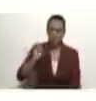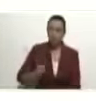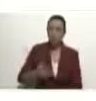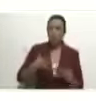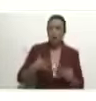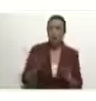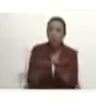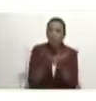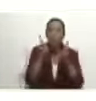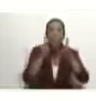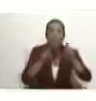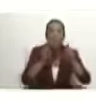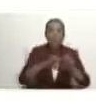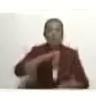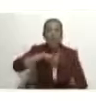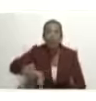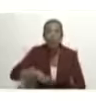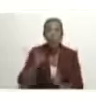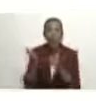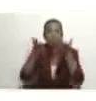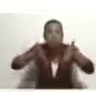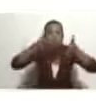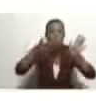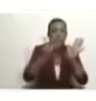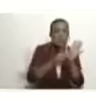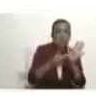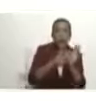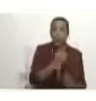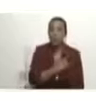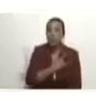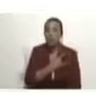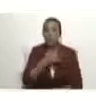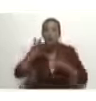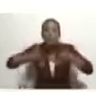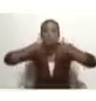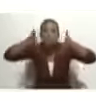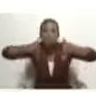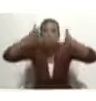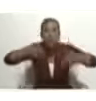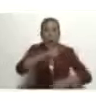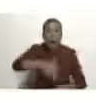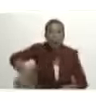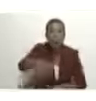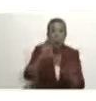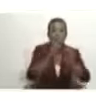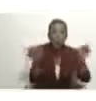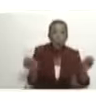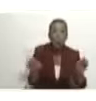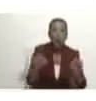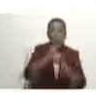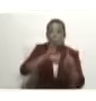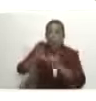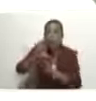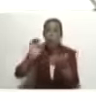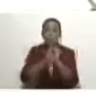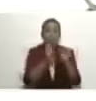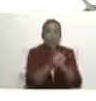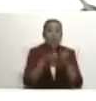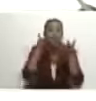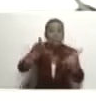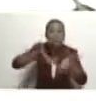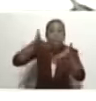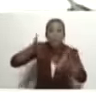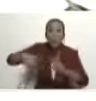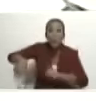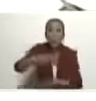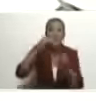la escuela, al colegio, al liceo, a la universidad, ahí en el centro cultural, en el centro deportivo, ahí debe